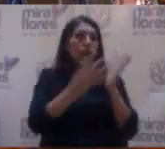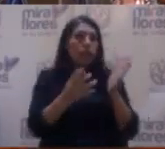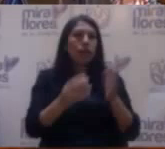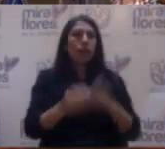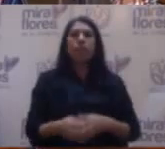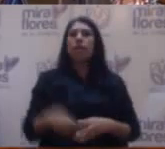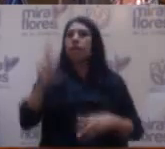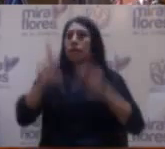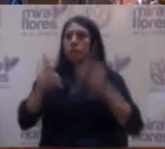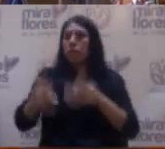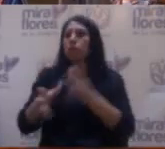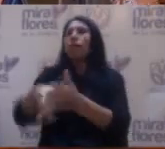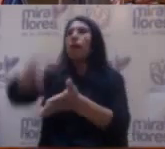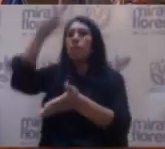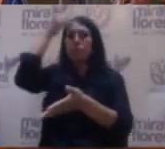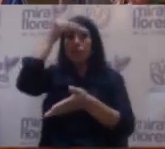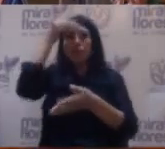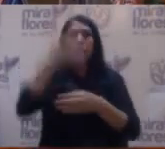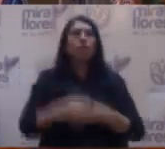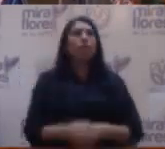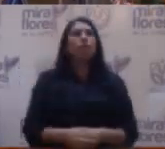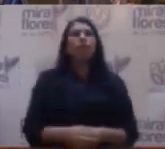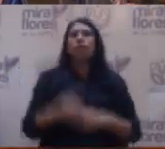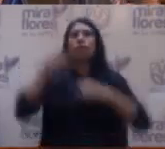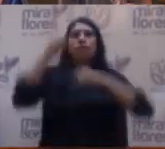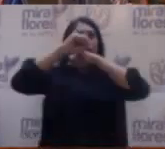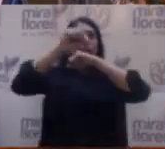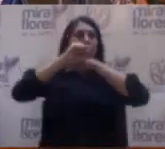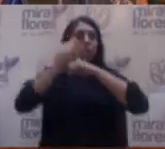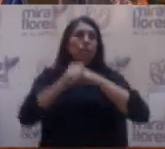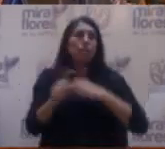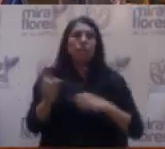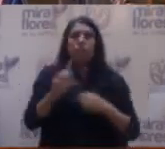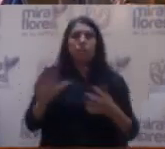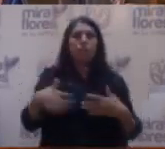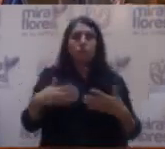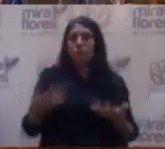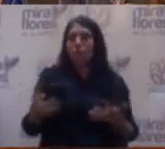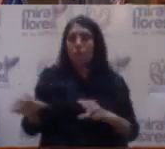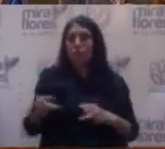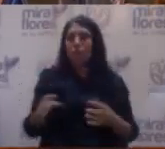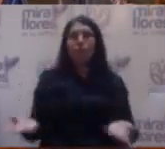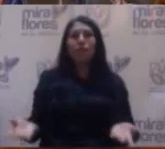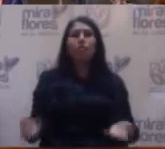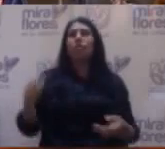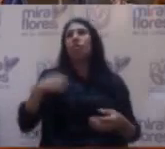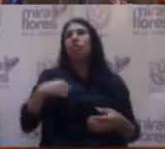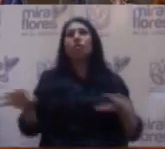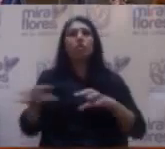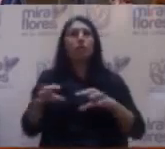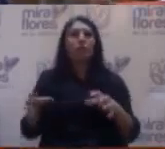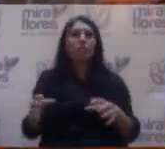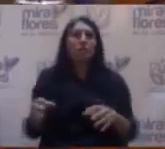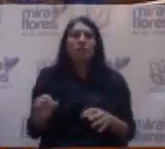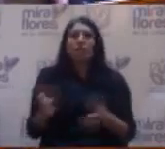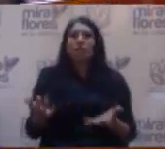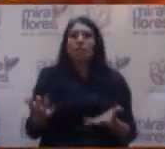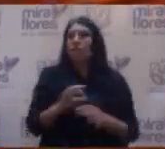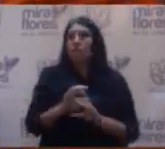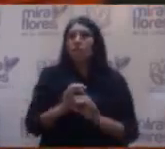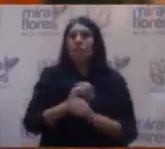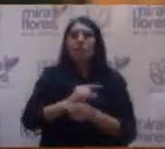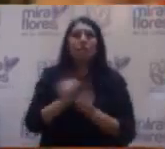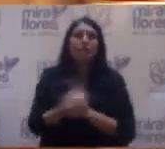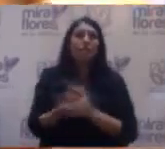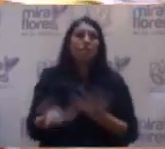efectivamente hay una campaña contra los ruidos molestos. Si no hacemos eso, por más que hagamos lo que hagamos acá, no va a pasar nada. Gracias. Muy